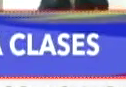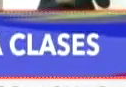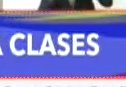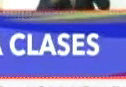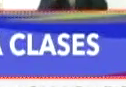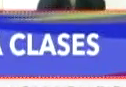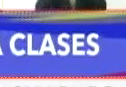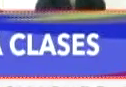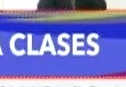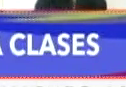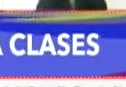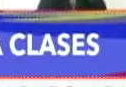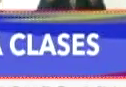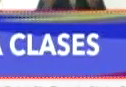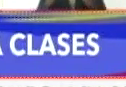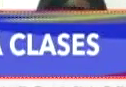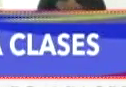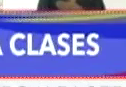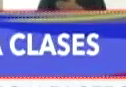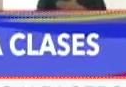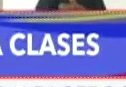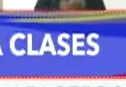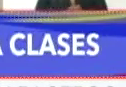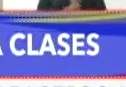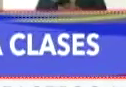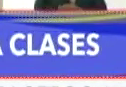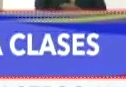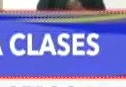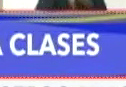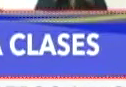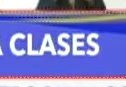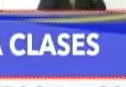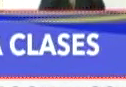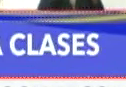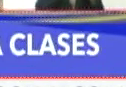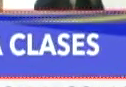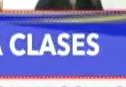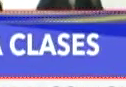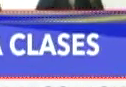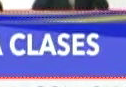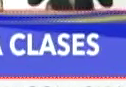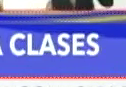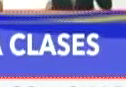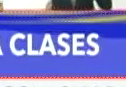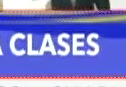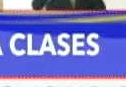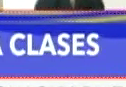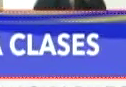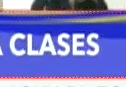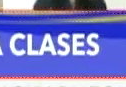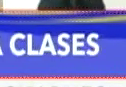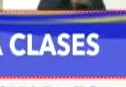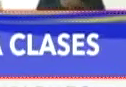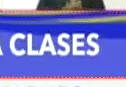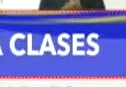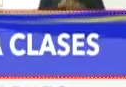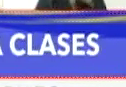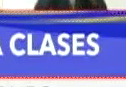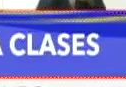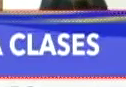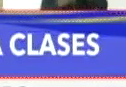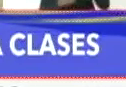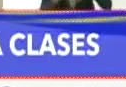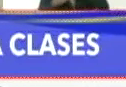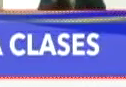que se ha hecho en venezuela primero de la mano de nuestro comandante infinito hugo chávez quien arrancó esta revolución